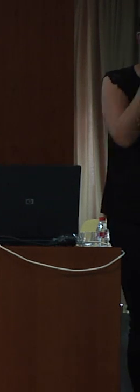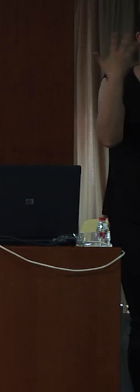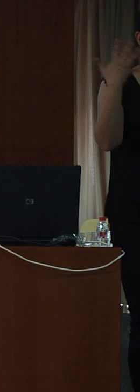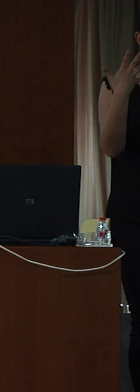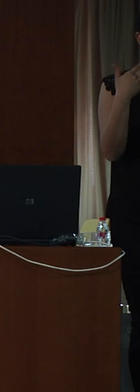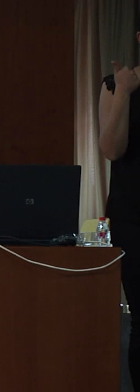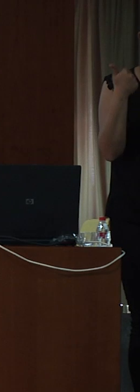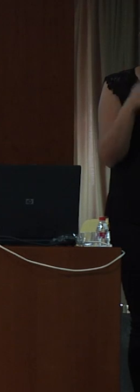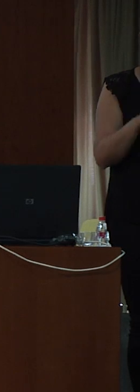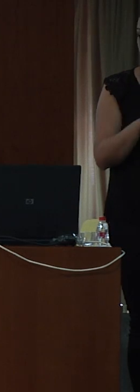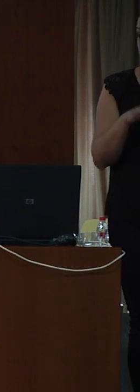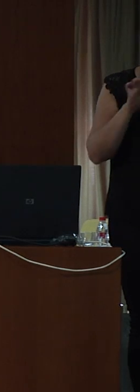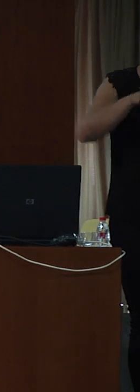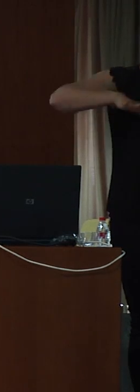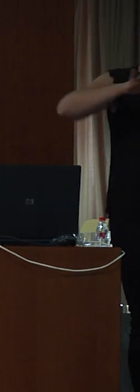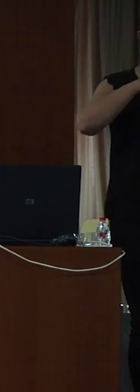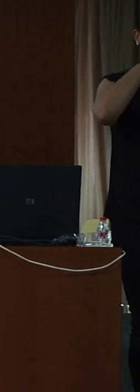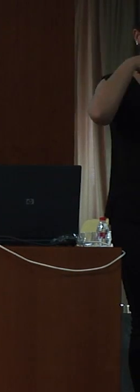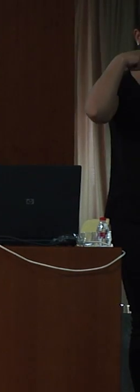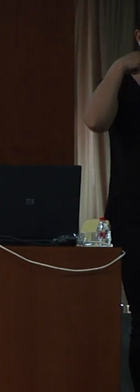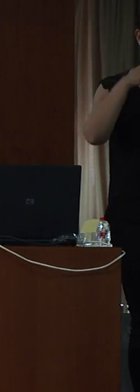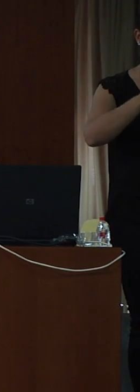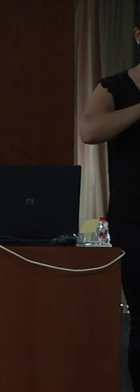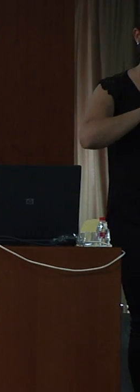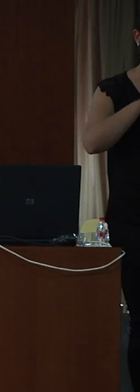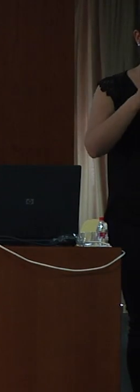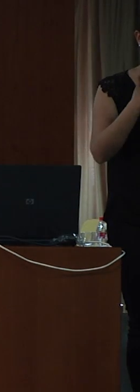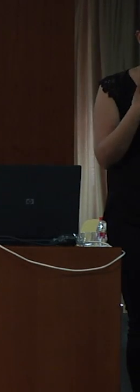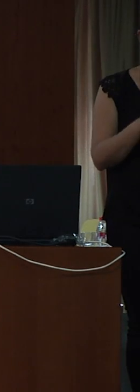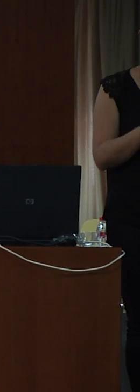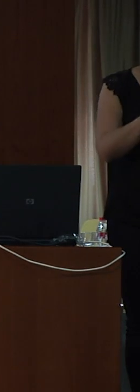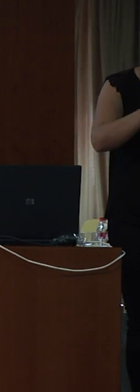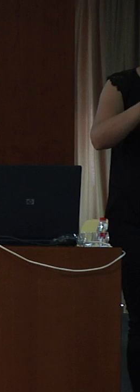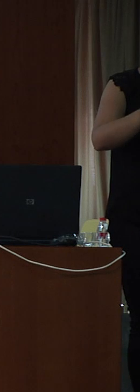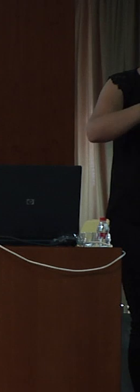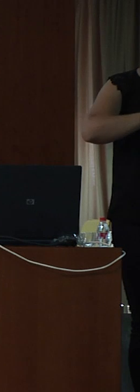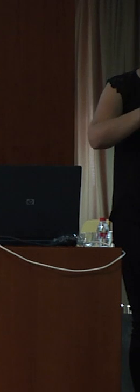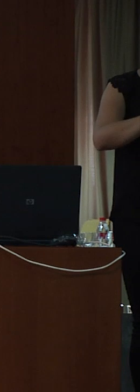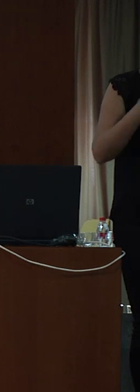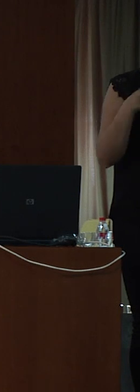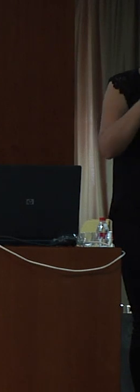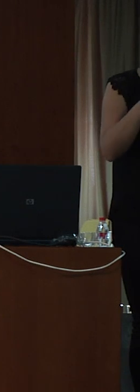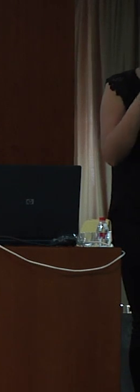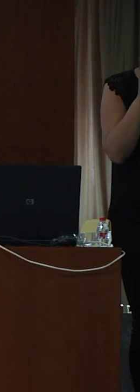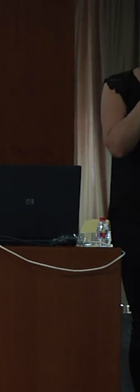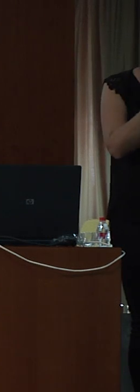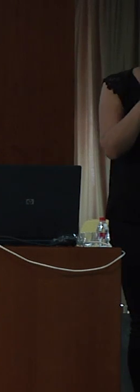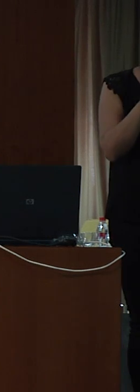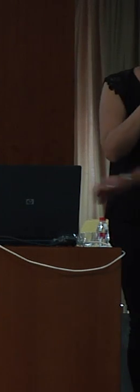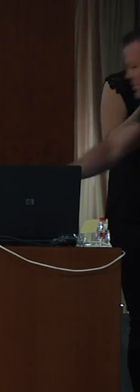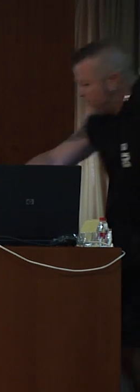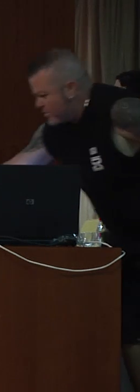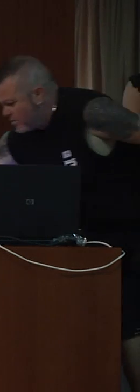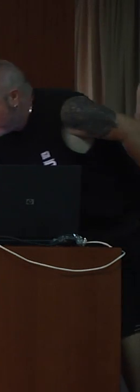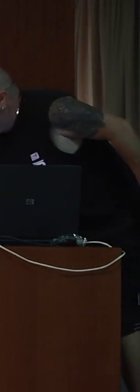Normalmente lo llevan las unidades de dolor. Las unidades de dolor son los que se encargan de... Eso no puede ser el médico de atención primaria.